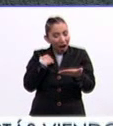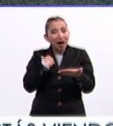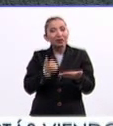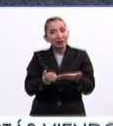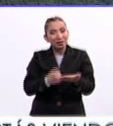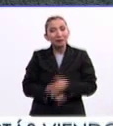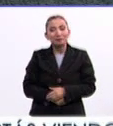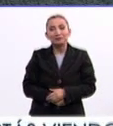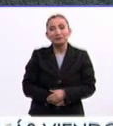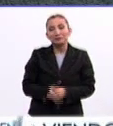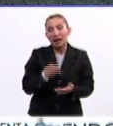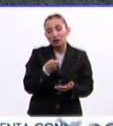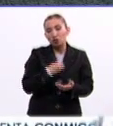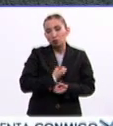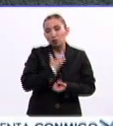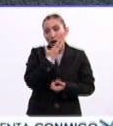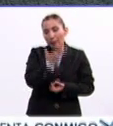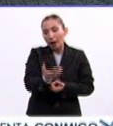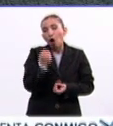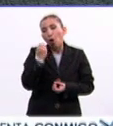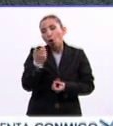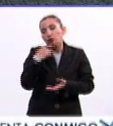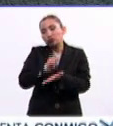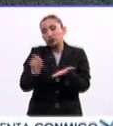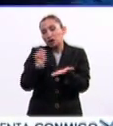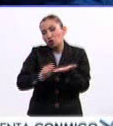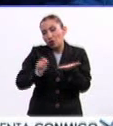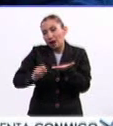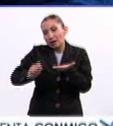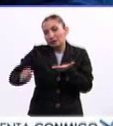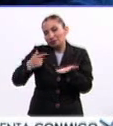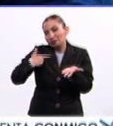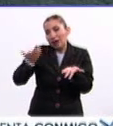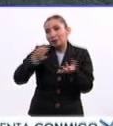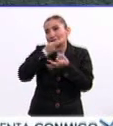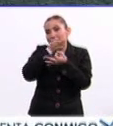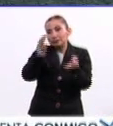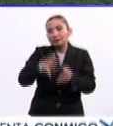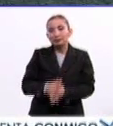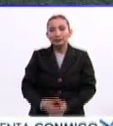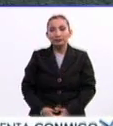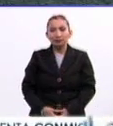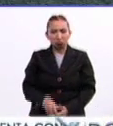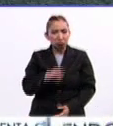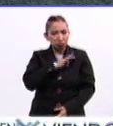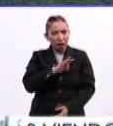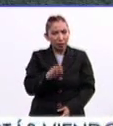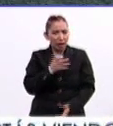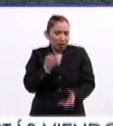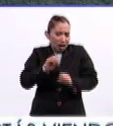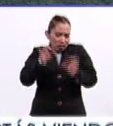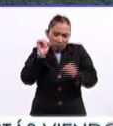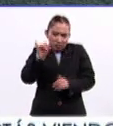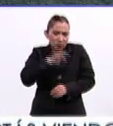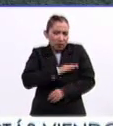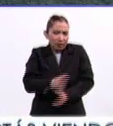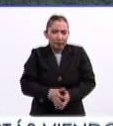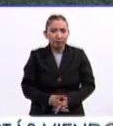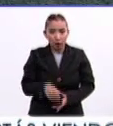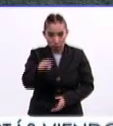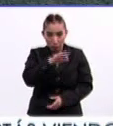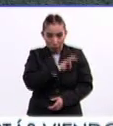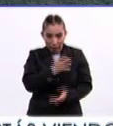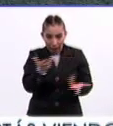esos poemas o esa obra que se vaya a difundir. Sí se puede. No, claro que se puede. ¿Ustedes lo podrían hacer en